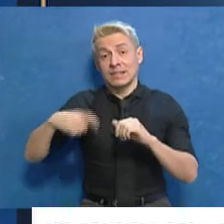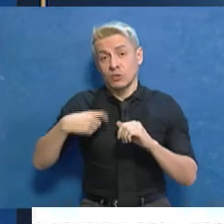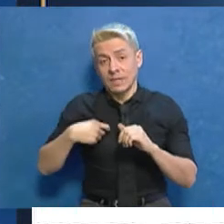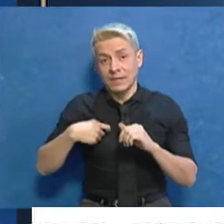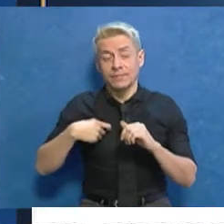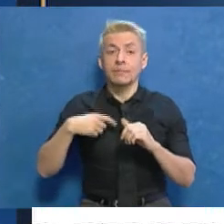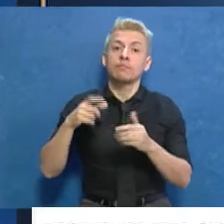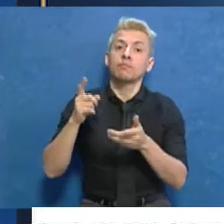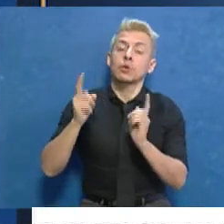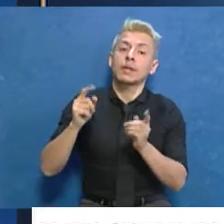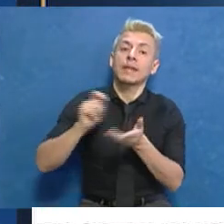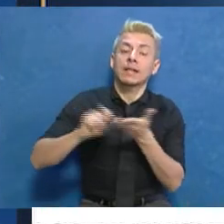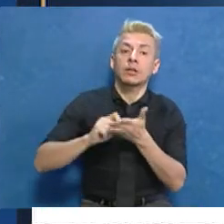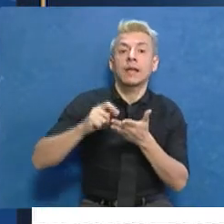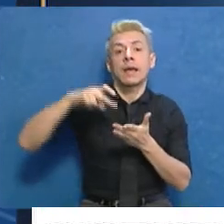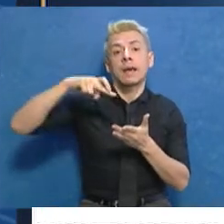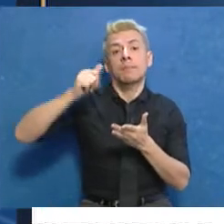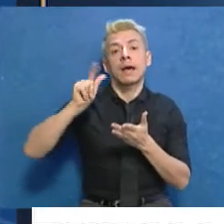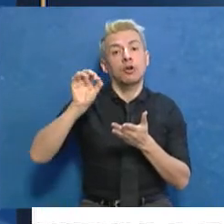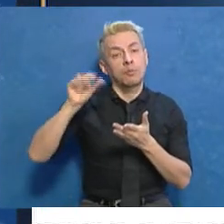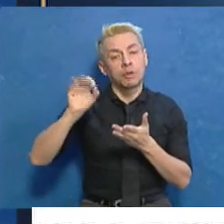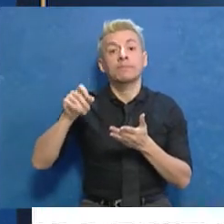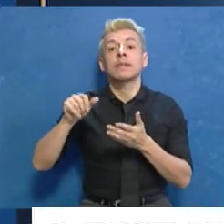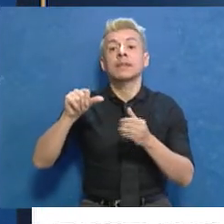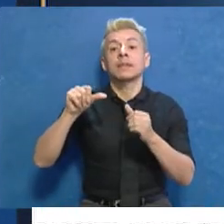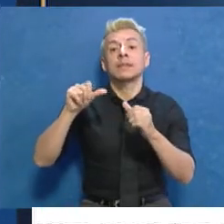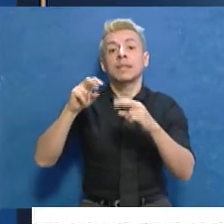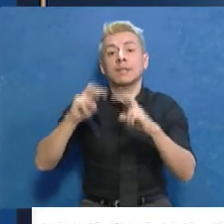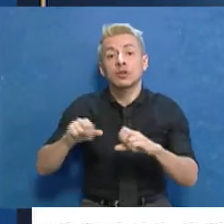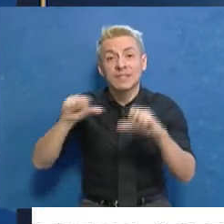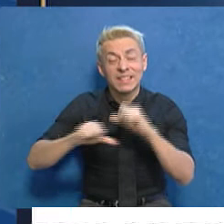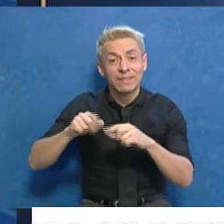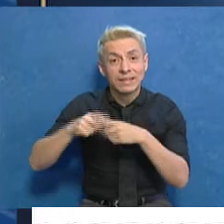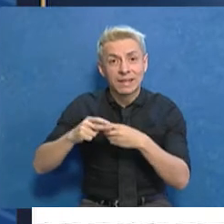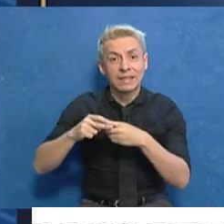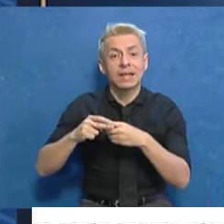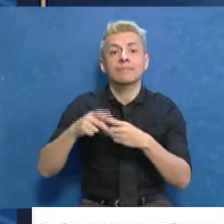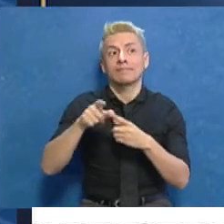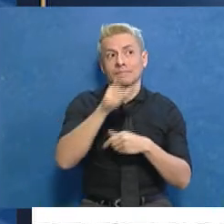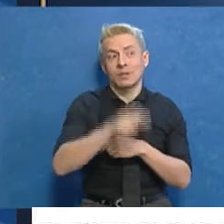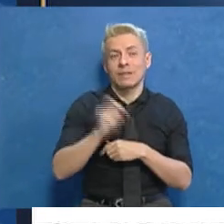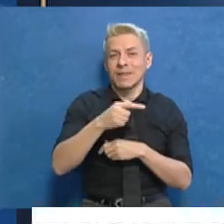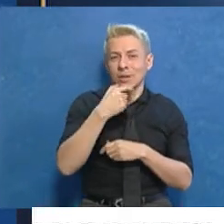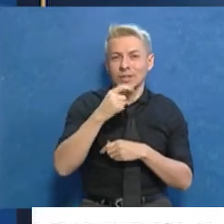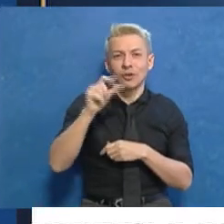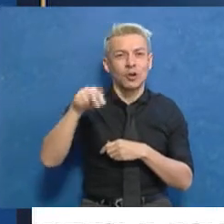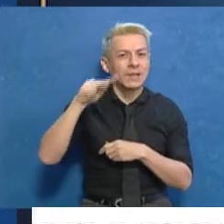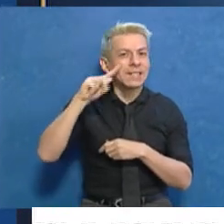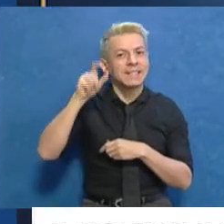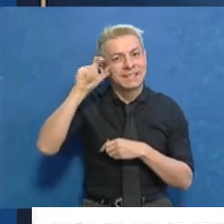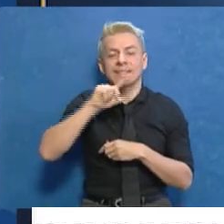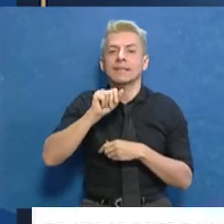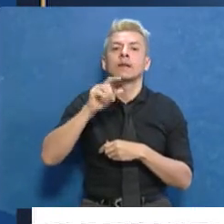profesora y escritora Marta Palomo. En investigación científica y técnica, el investigador mendocino del CONICET